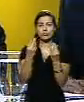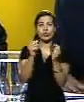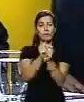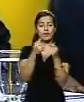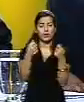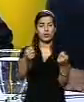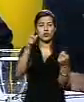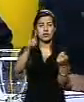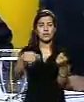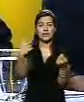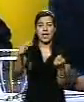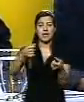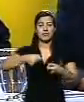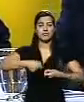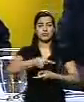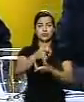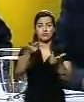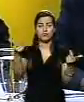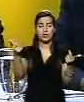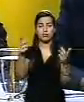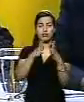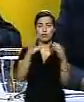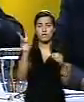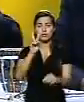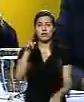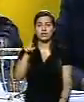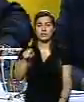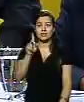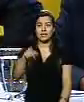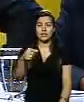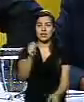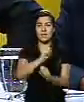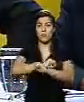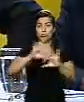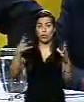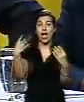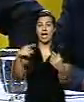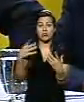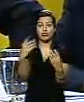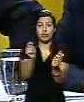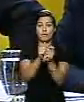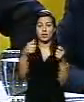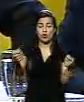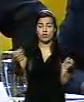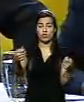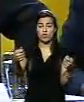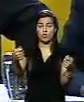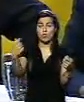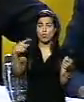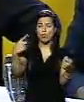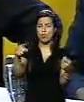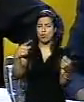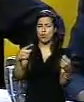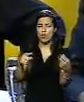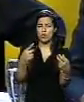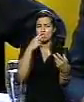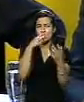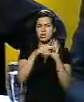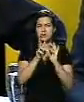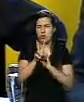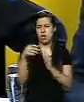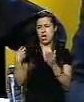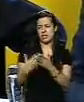que circulan en el país y que también, bueno, hubo esa explosión. A partir del 2002,